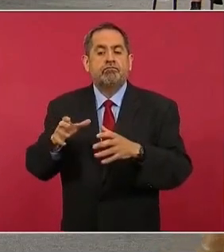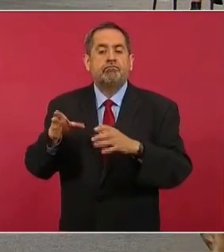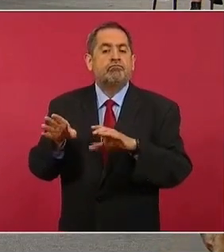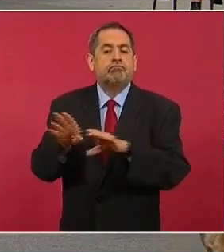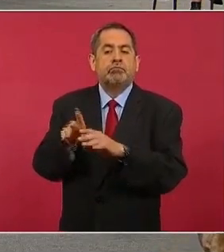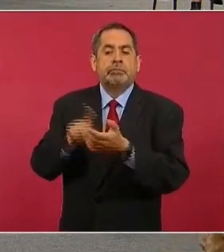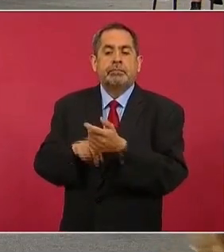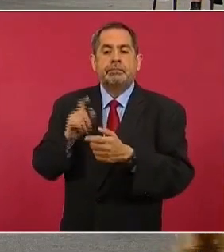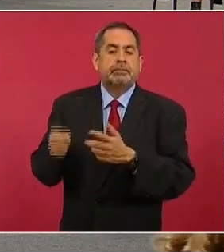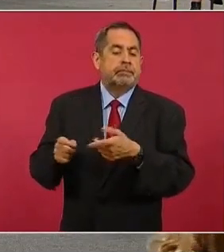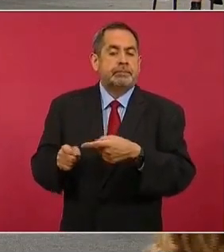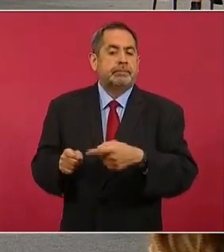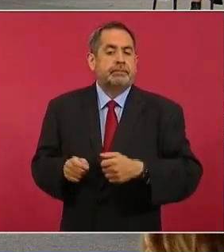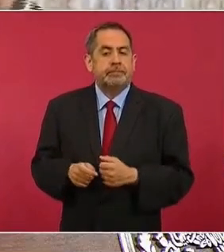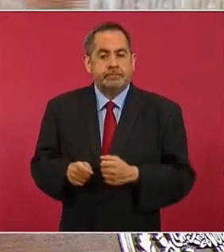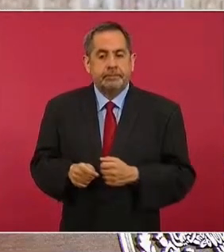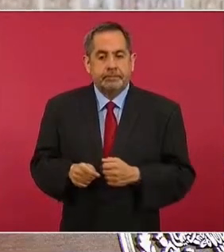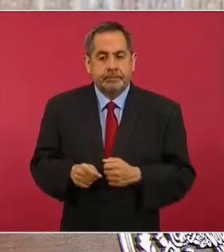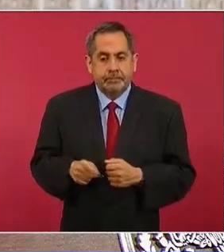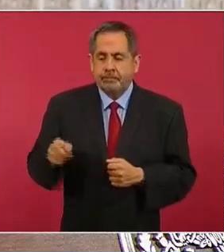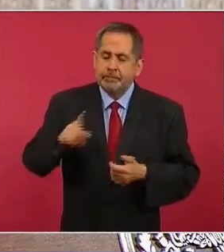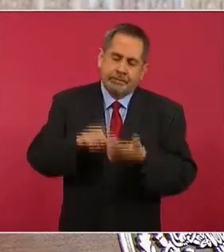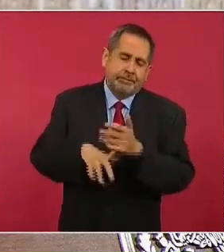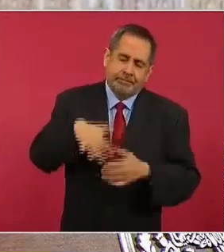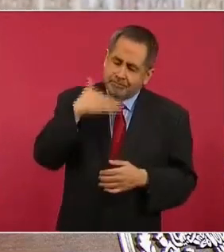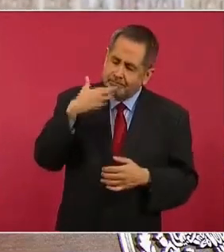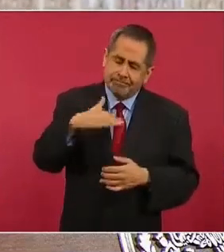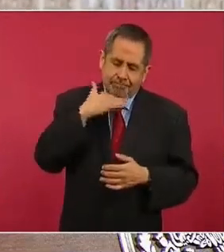funcionaba para la corrupción.